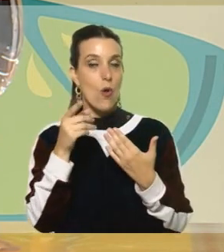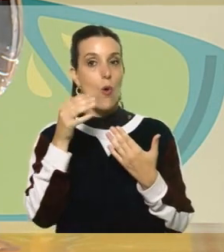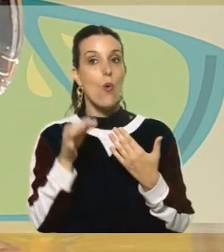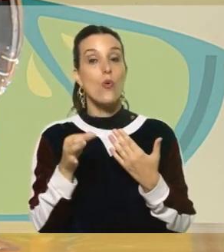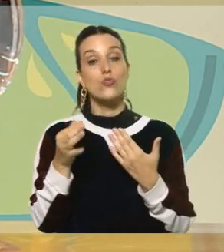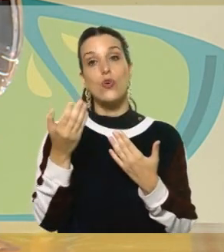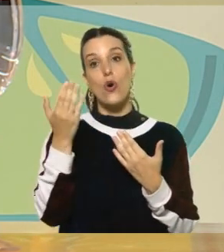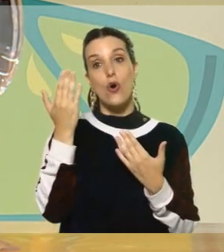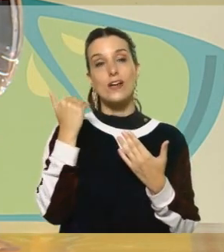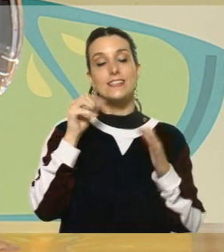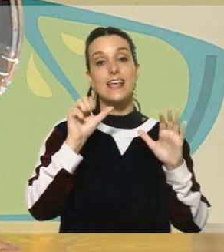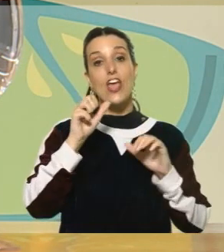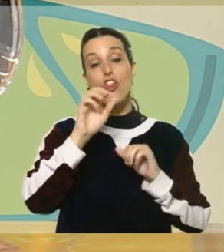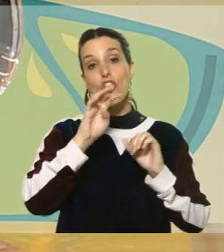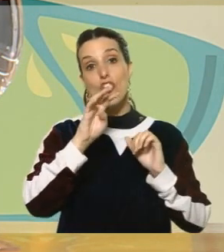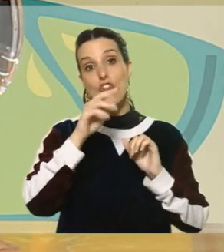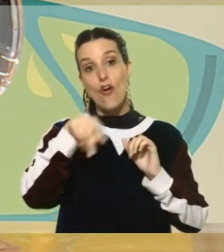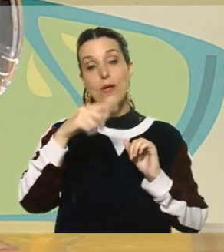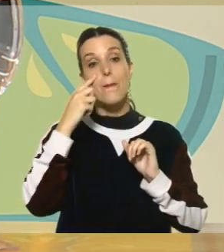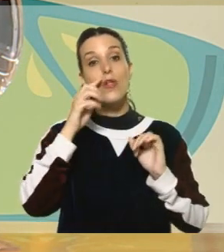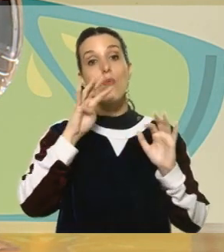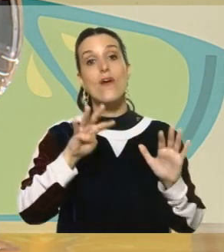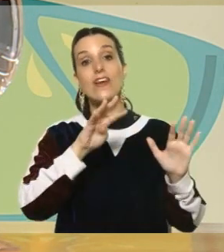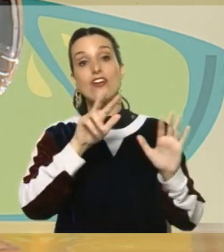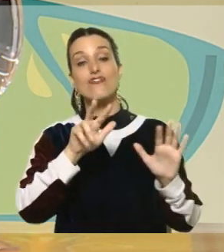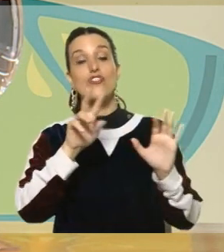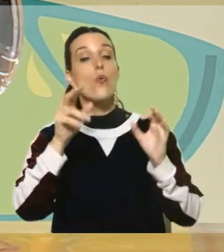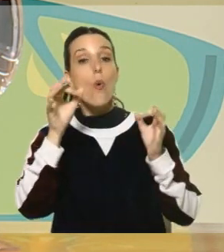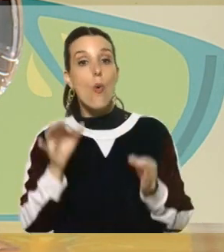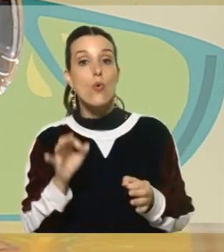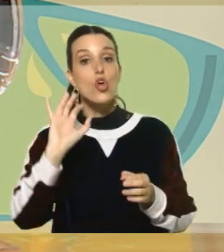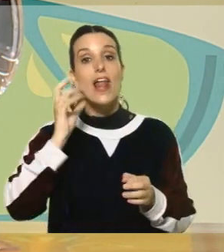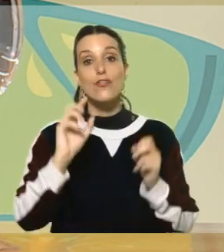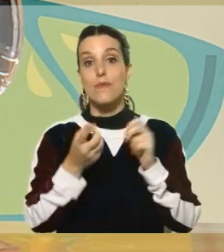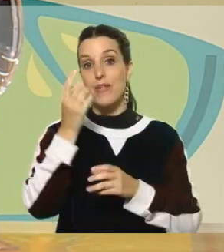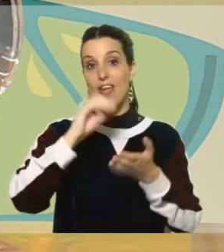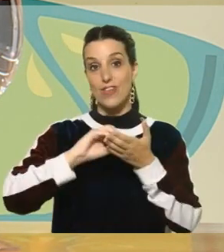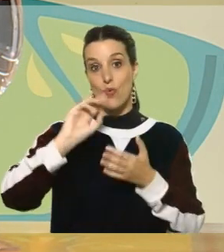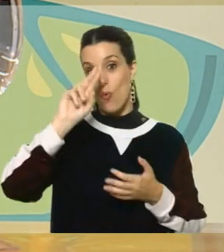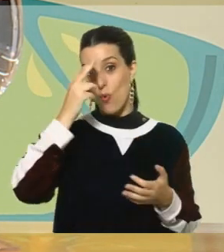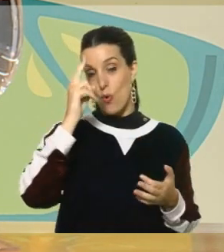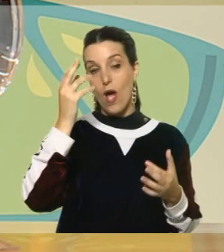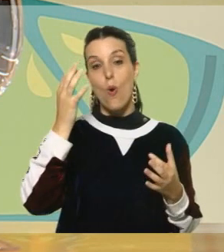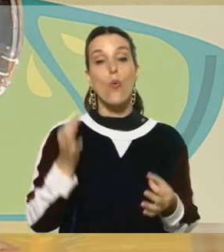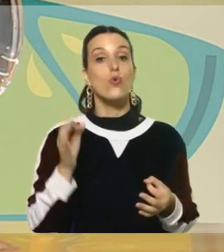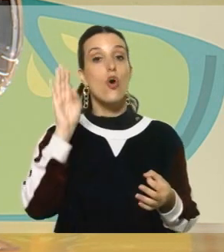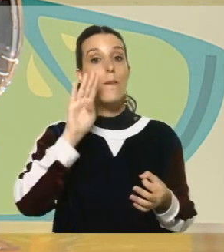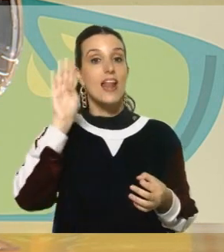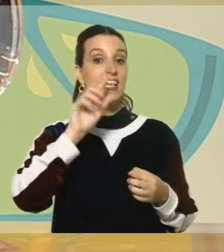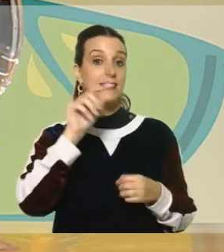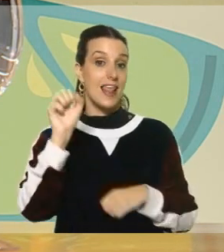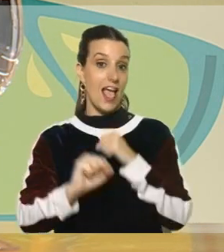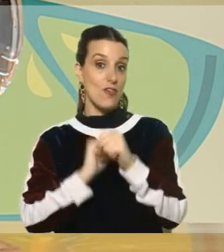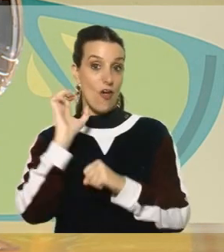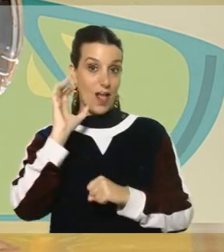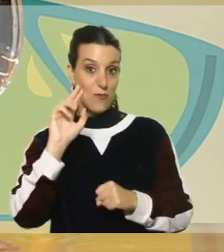decíamos, allá un 6 de noviembre de 1922 se realiza la primera transmisión de radio en Uruguay y bueno, se están conmemorando los 100 años y se